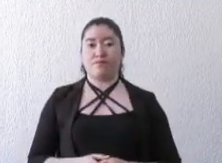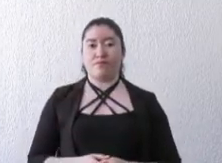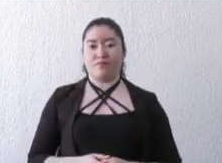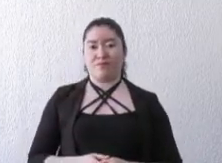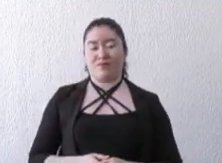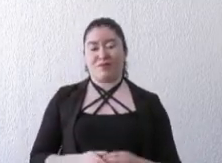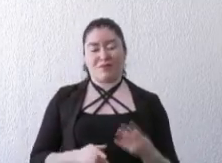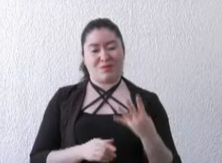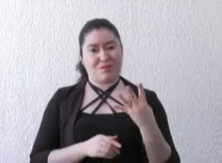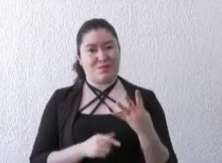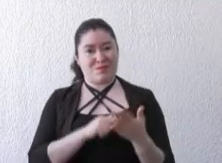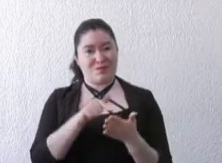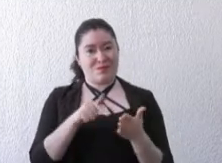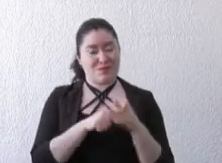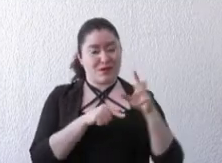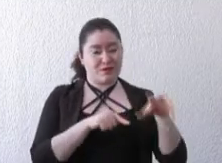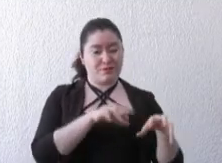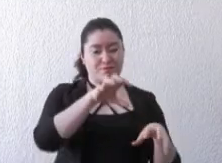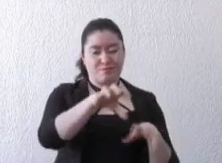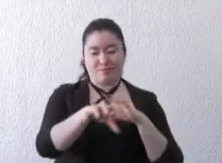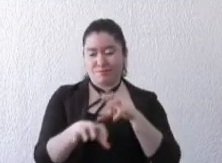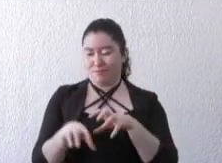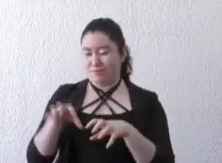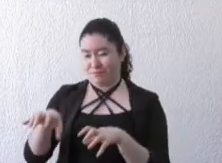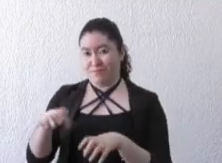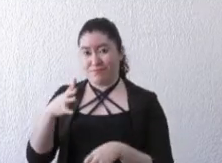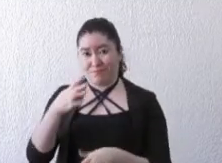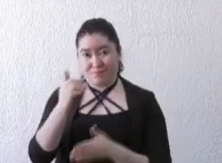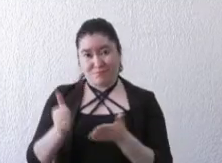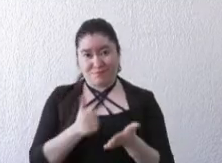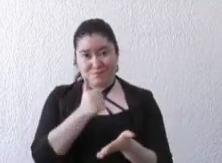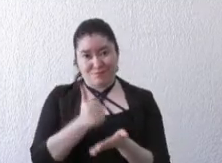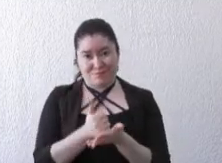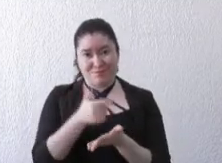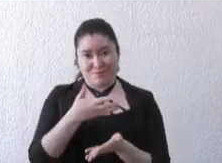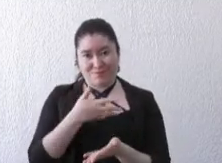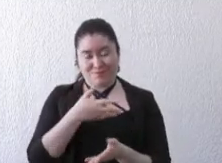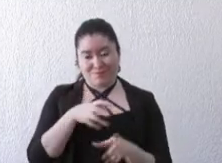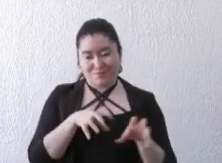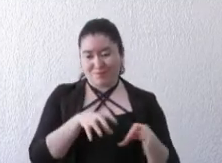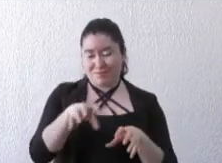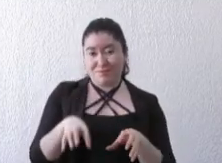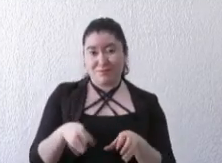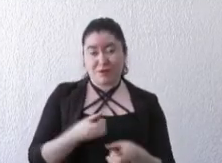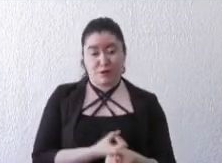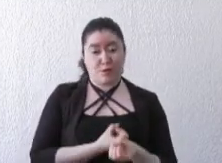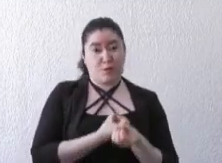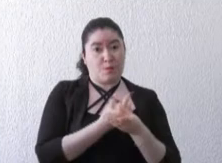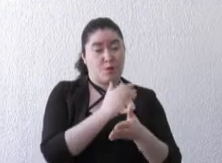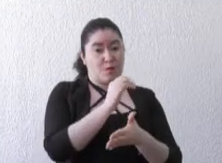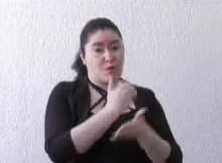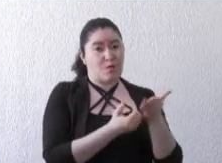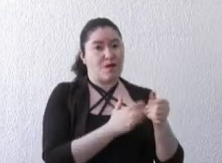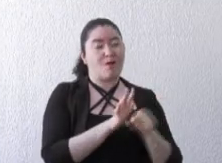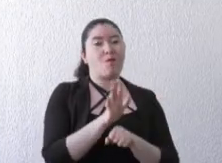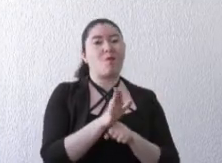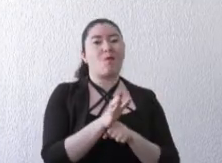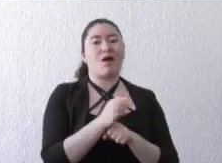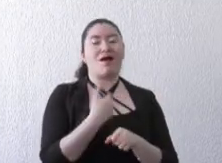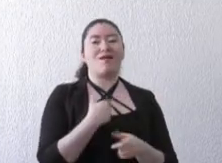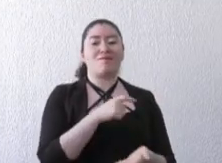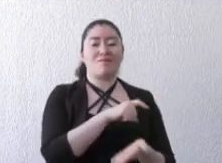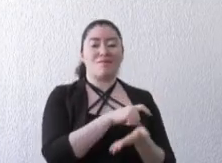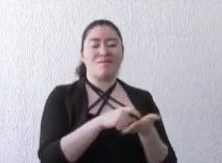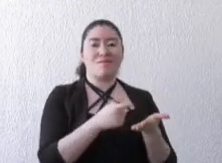grandes regiones en la ciudad y se otorgó a empresas privadas el cobro del agua, en la idea de